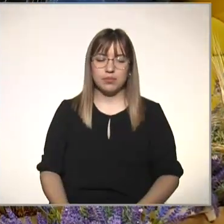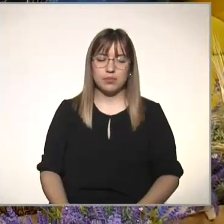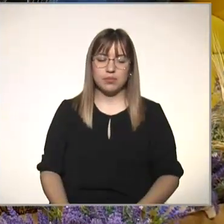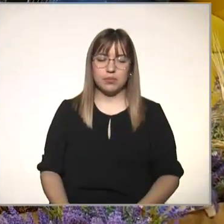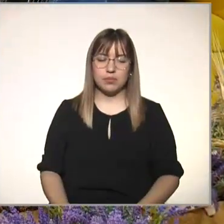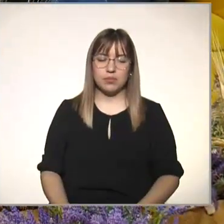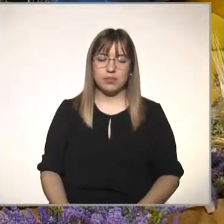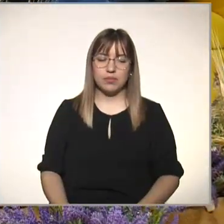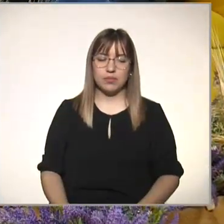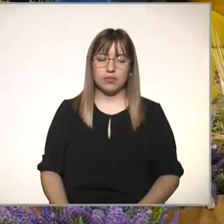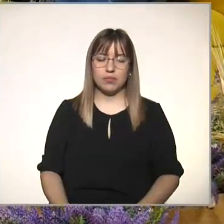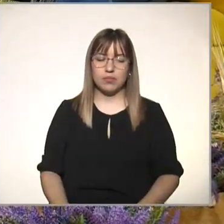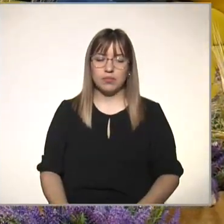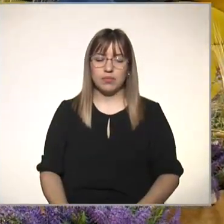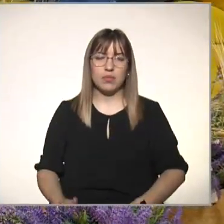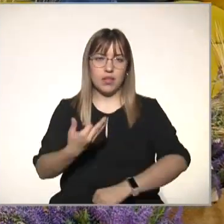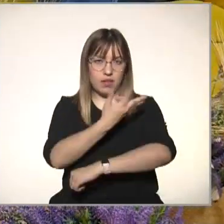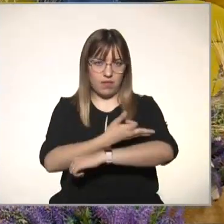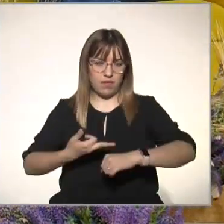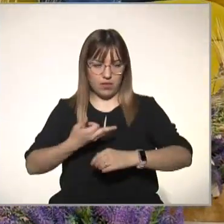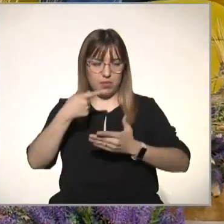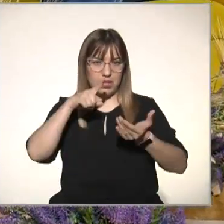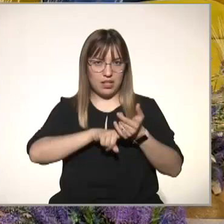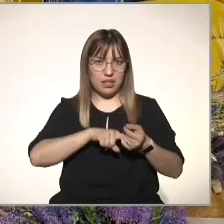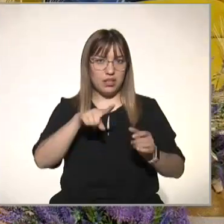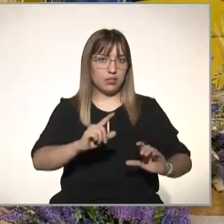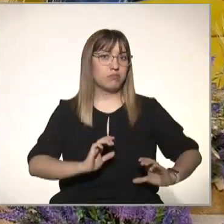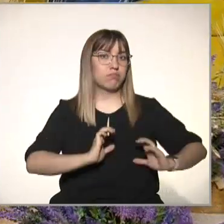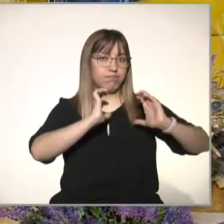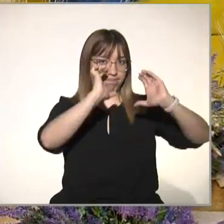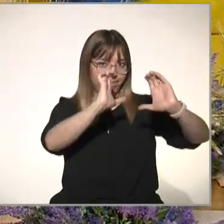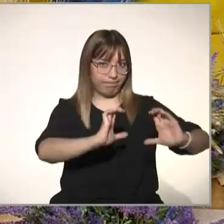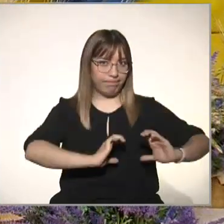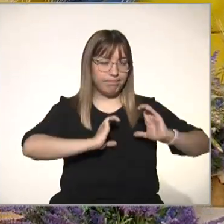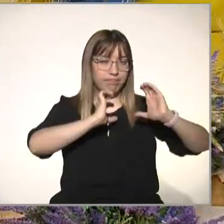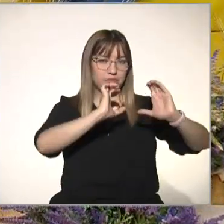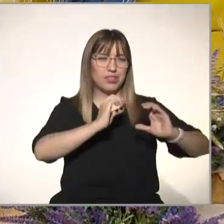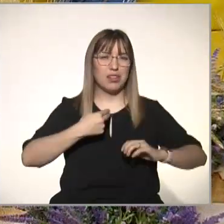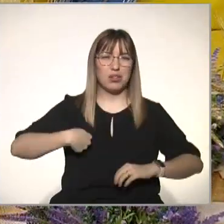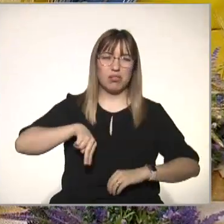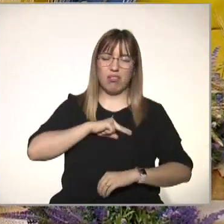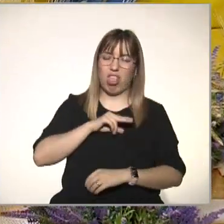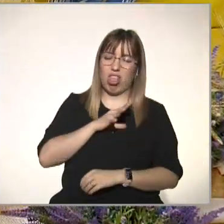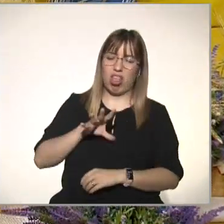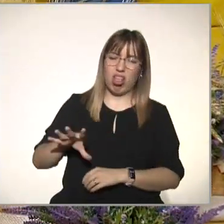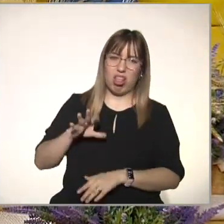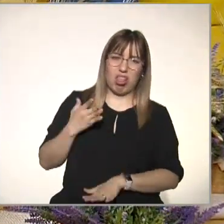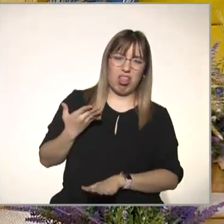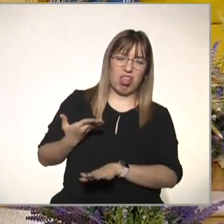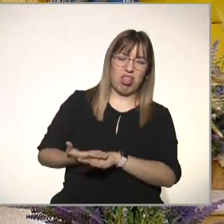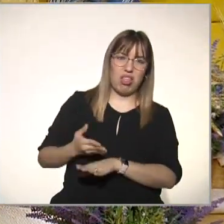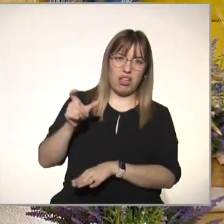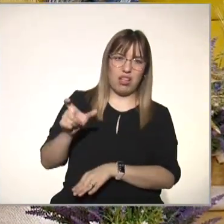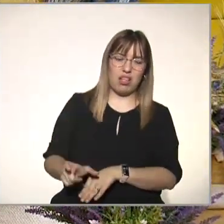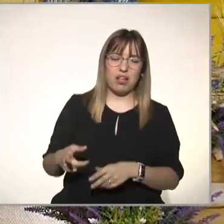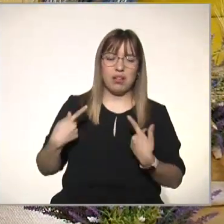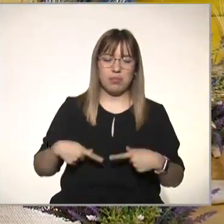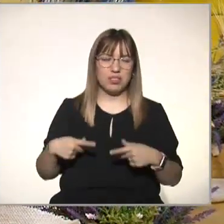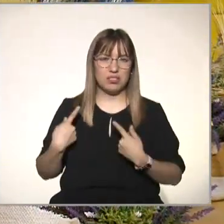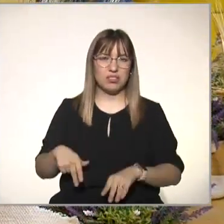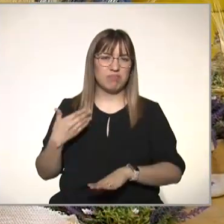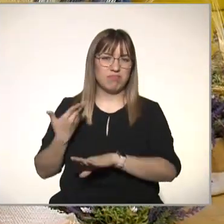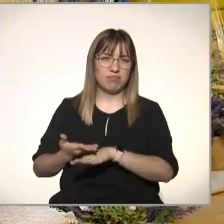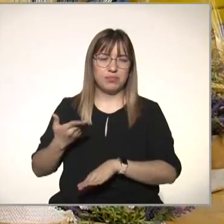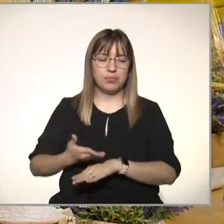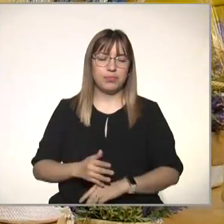mucha atención en si estamos en los tachecitos o estamos absolutamente anulando la posibilidad de ser de alguna persona, Claro, ¿no? y muchas veces